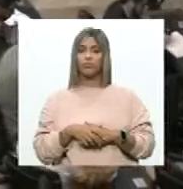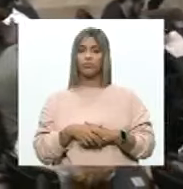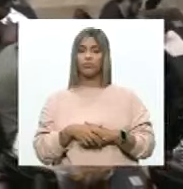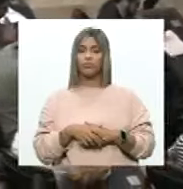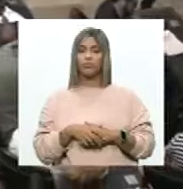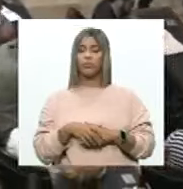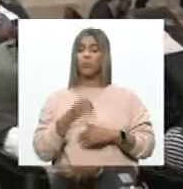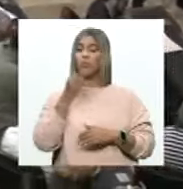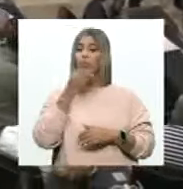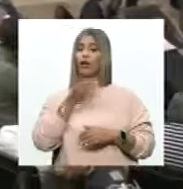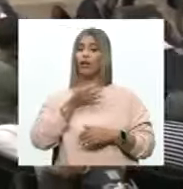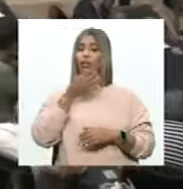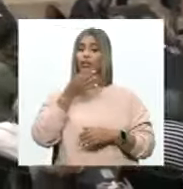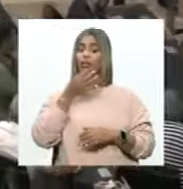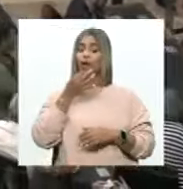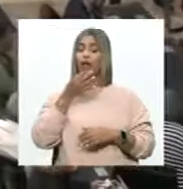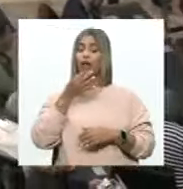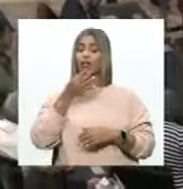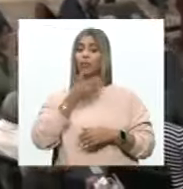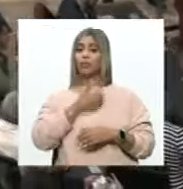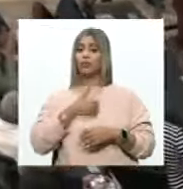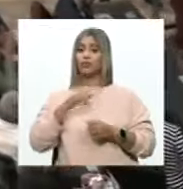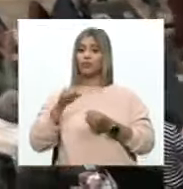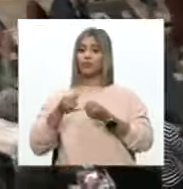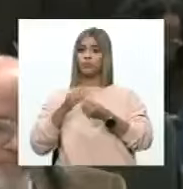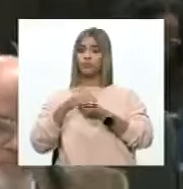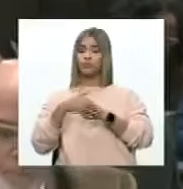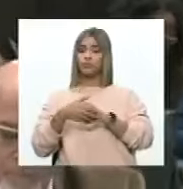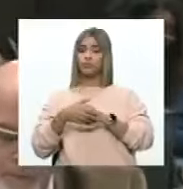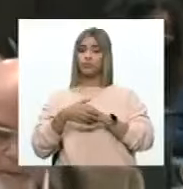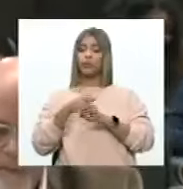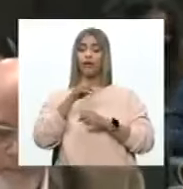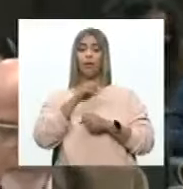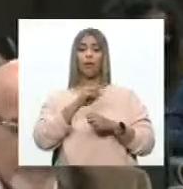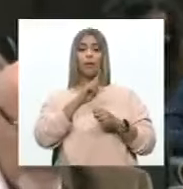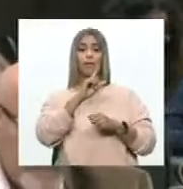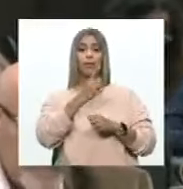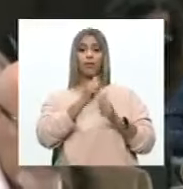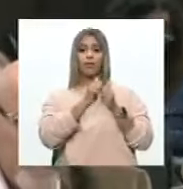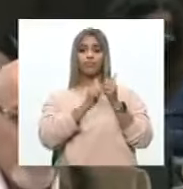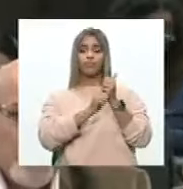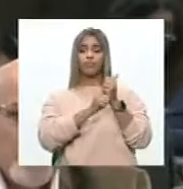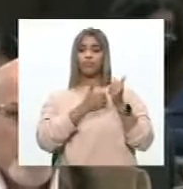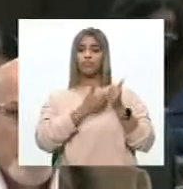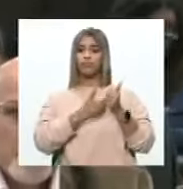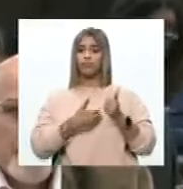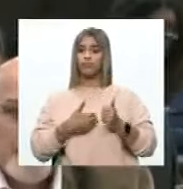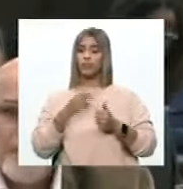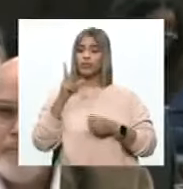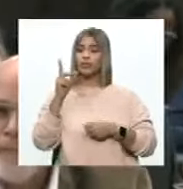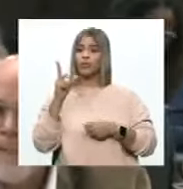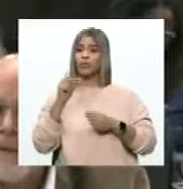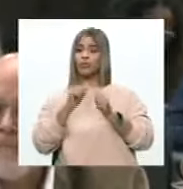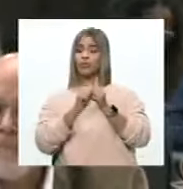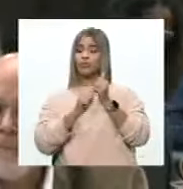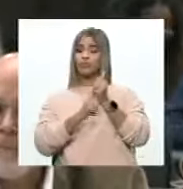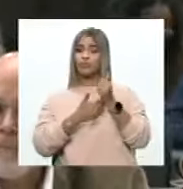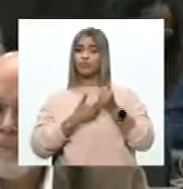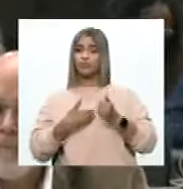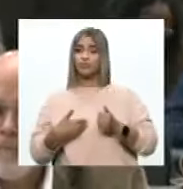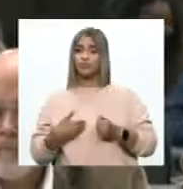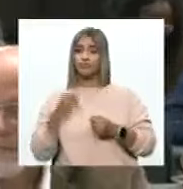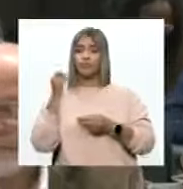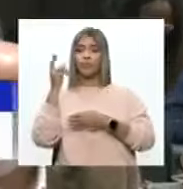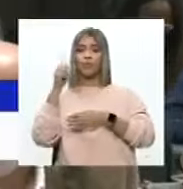Sí, muy buenas tardes, ciudadano presidente, ciudadano primer vicepresidente de esta Asamblea Nacional, ciudadana segunda vicepresidenta, a